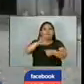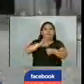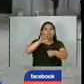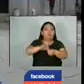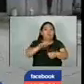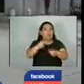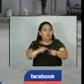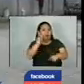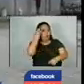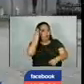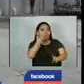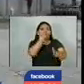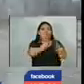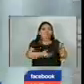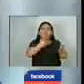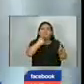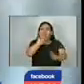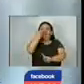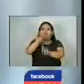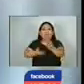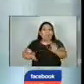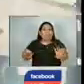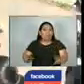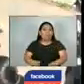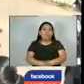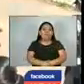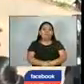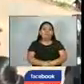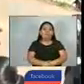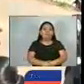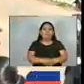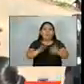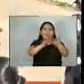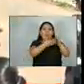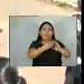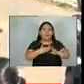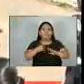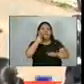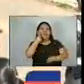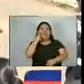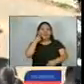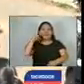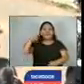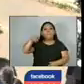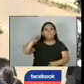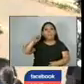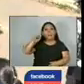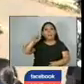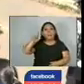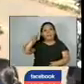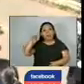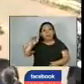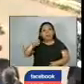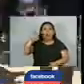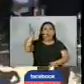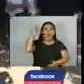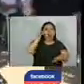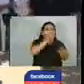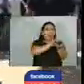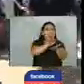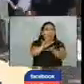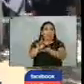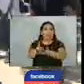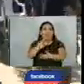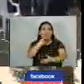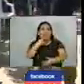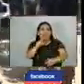la población desconoce los perfiles de los contendientes. Habitantes de la comunidad de El Penalito y El Mozote que fueron expropiados de